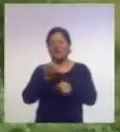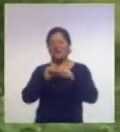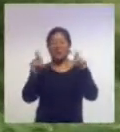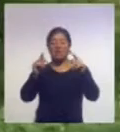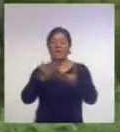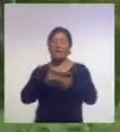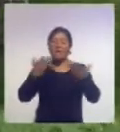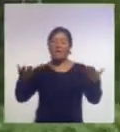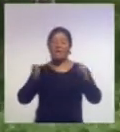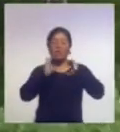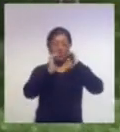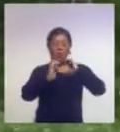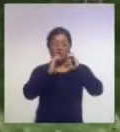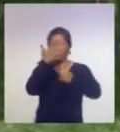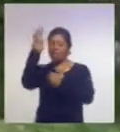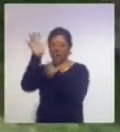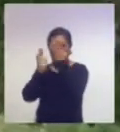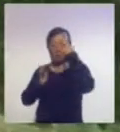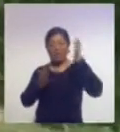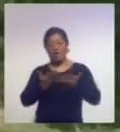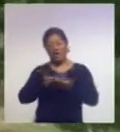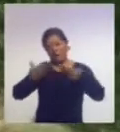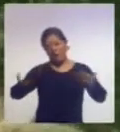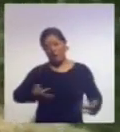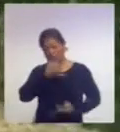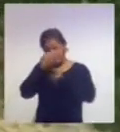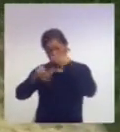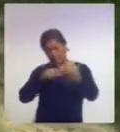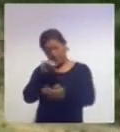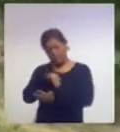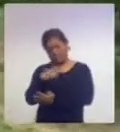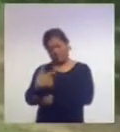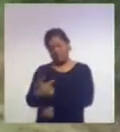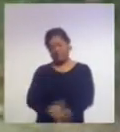ambiente. Para Ahora Noticias, Marian Gómez.